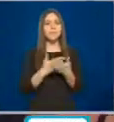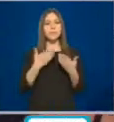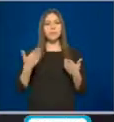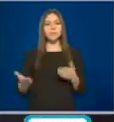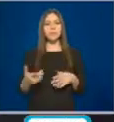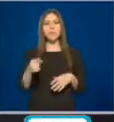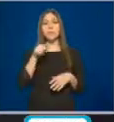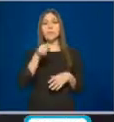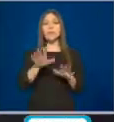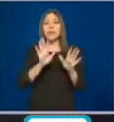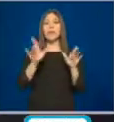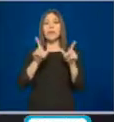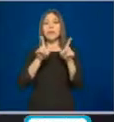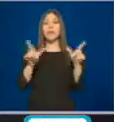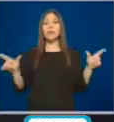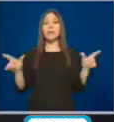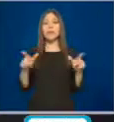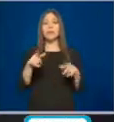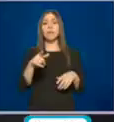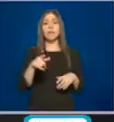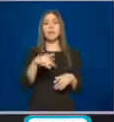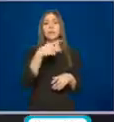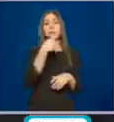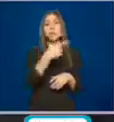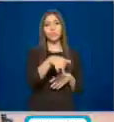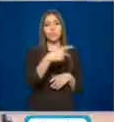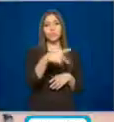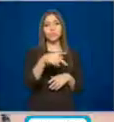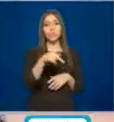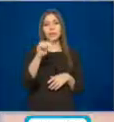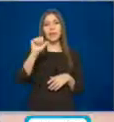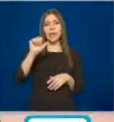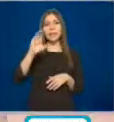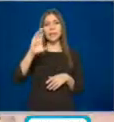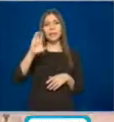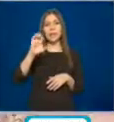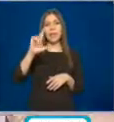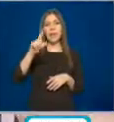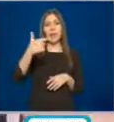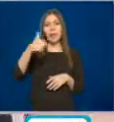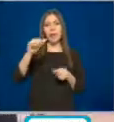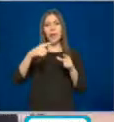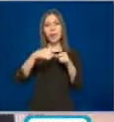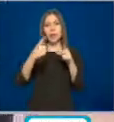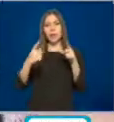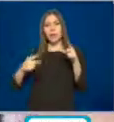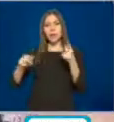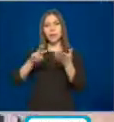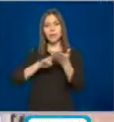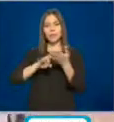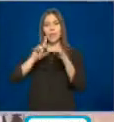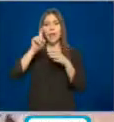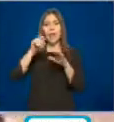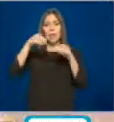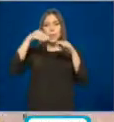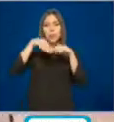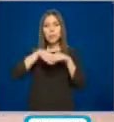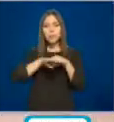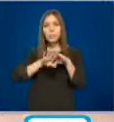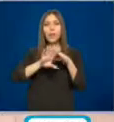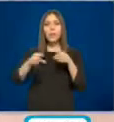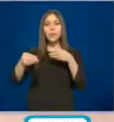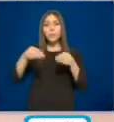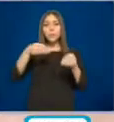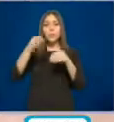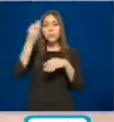ahora de este lado. Ya que tenemos nuestra selga, que la blanqueamos previamente, esto es importante, señora, aquí